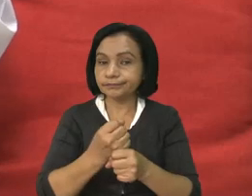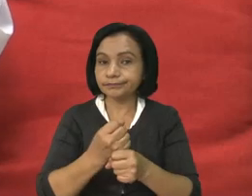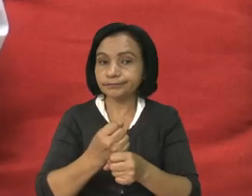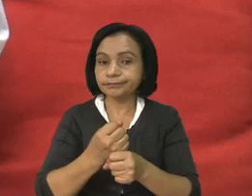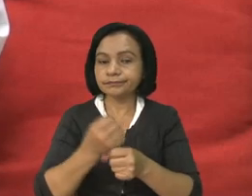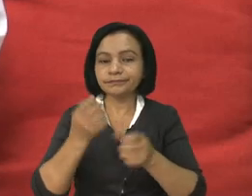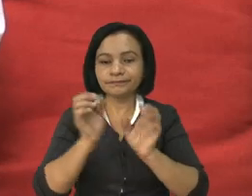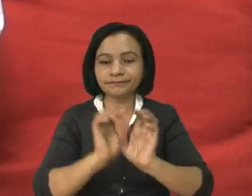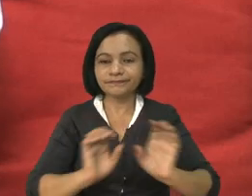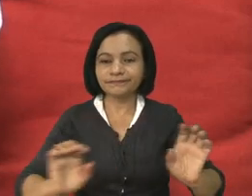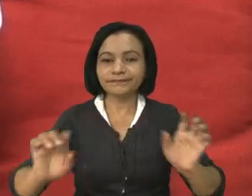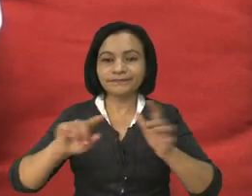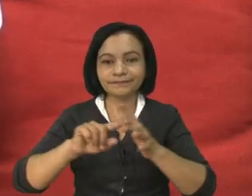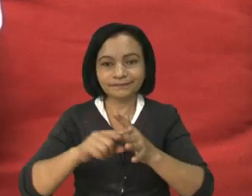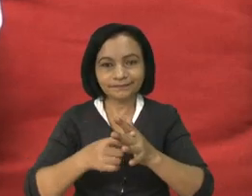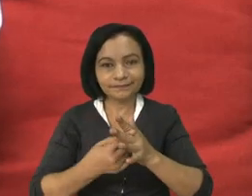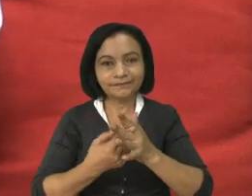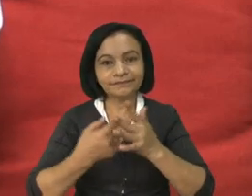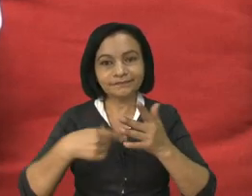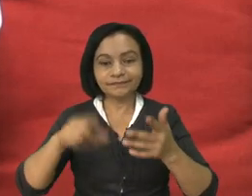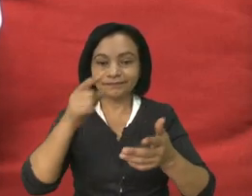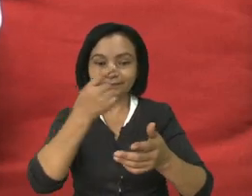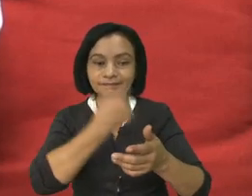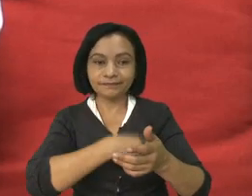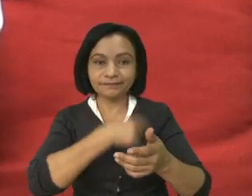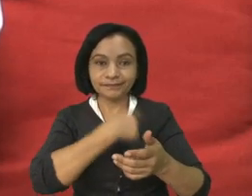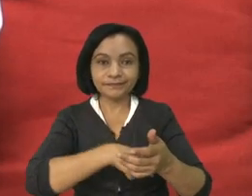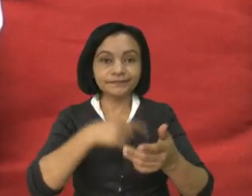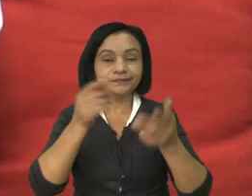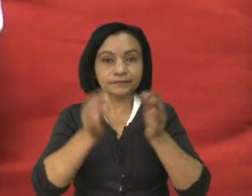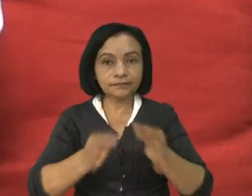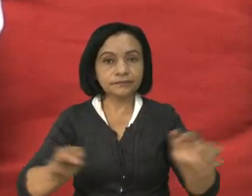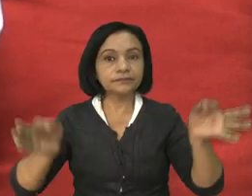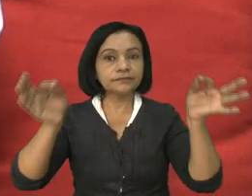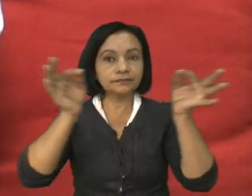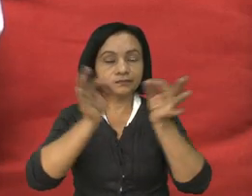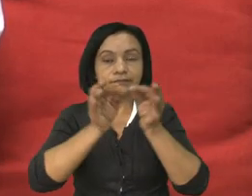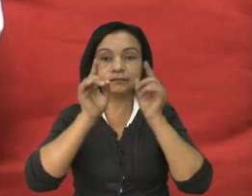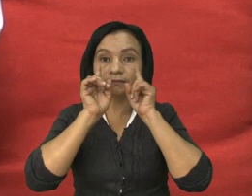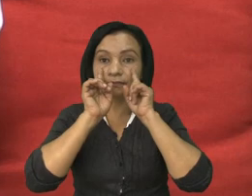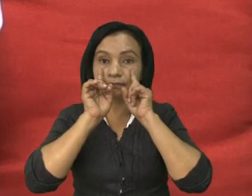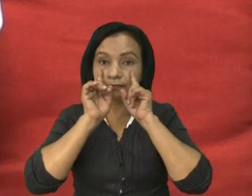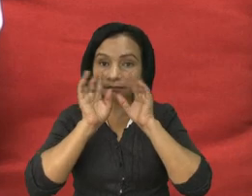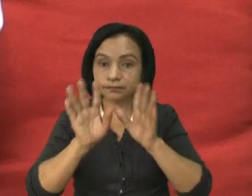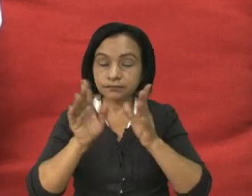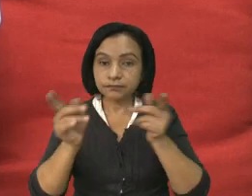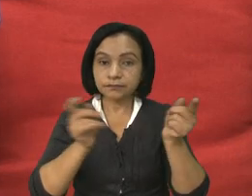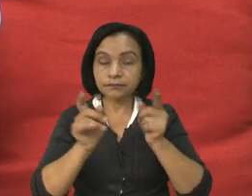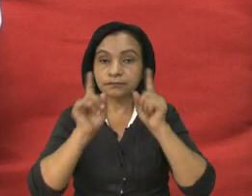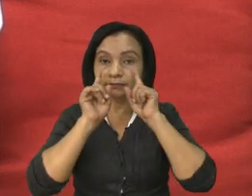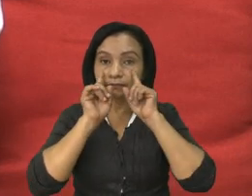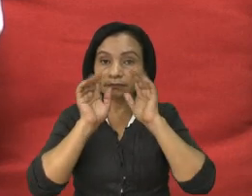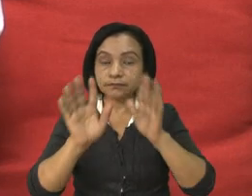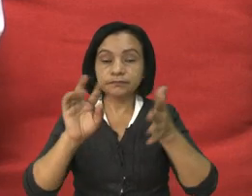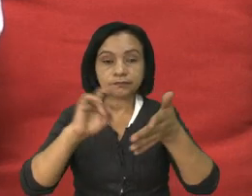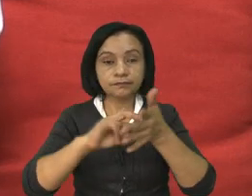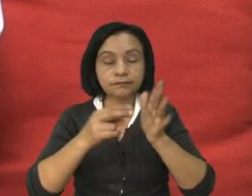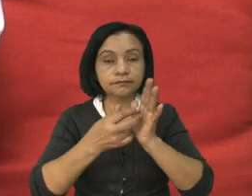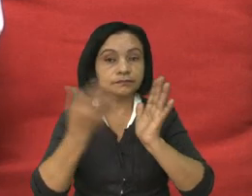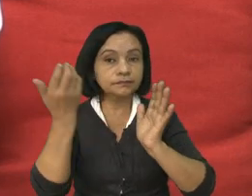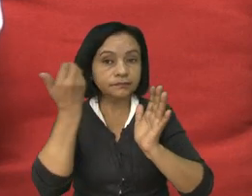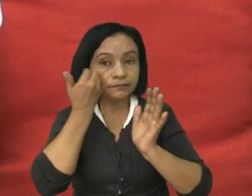niños empiezan a su año escolar, es muy importante tener algunas medidas para prevenir lo que son las